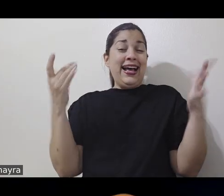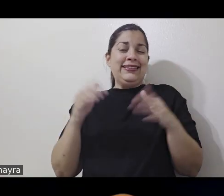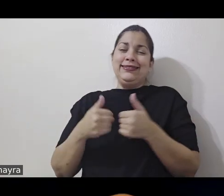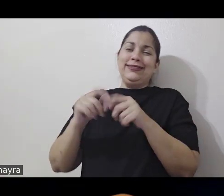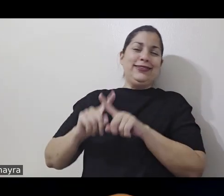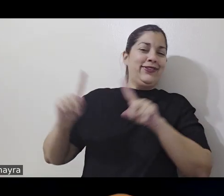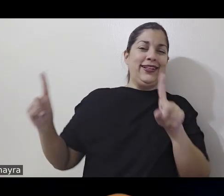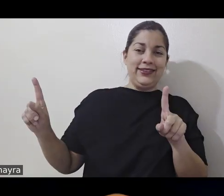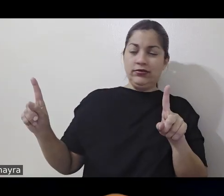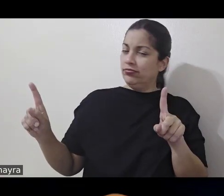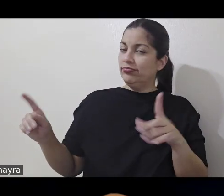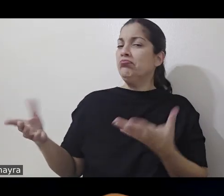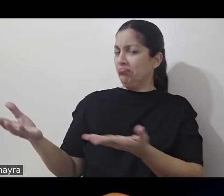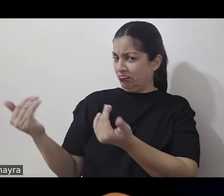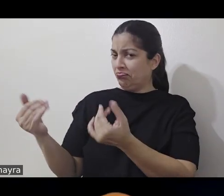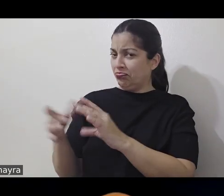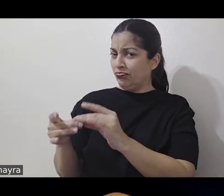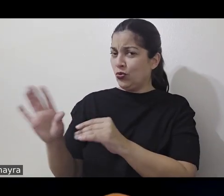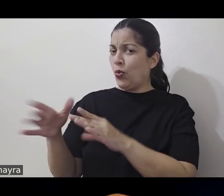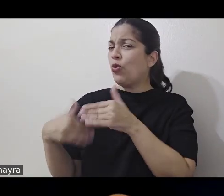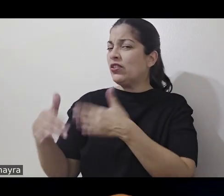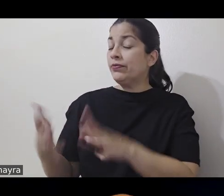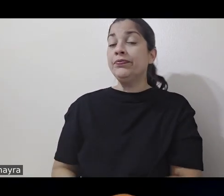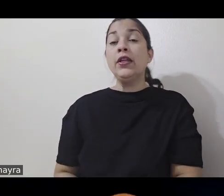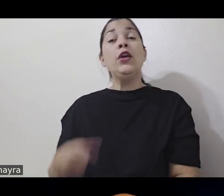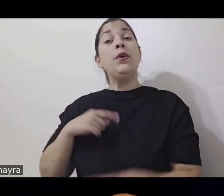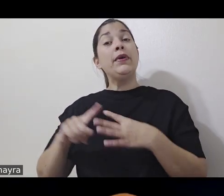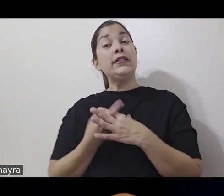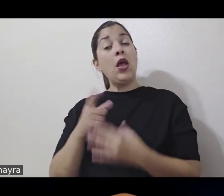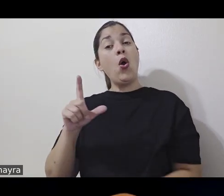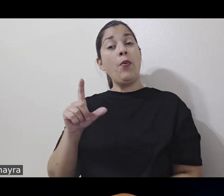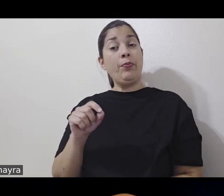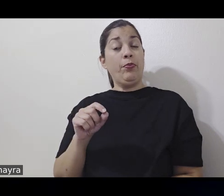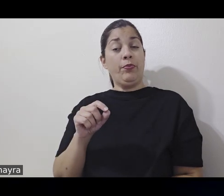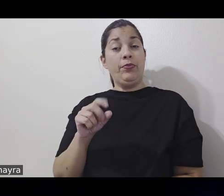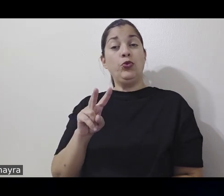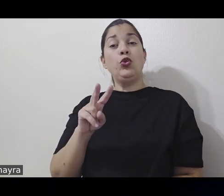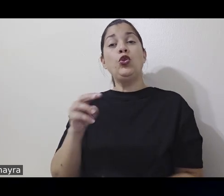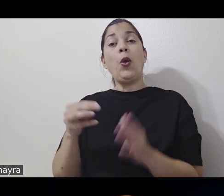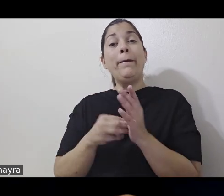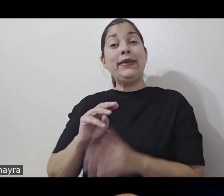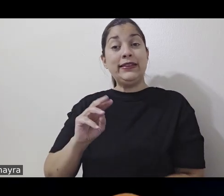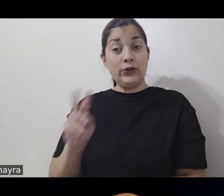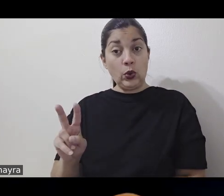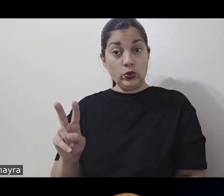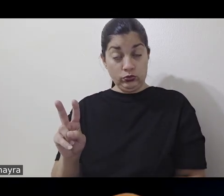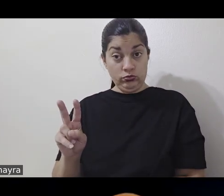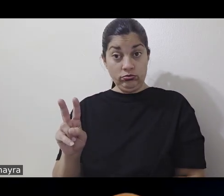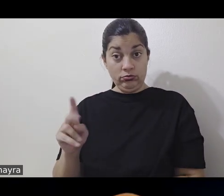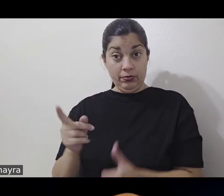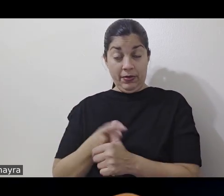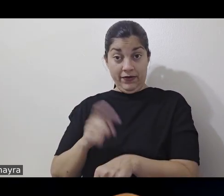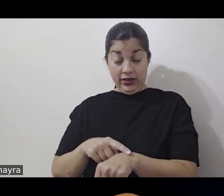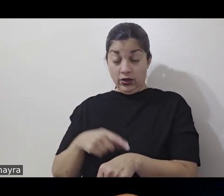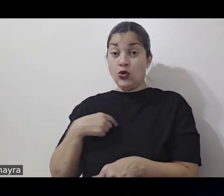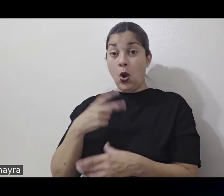proceso? Habla. Ajá, pues yo empecé a publicar libros en el 2002. Entonces ese año publiqué un libro de adultos y un libro para